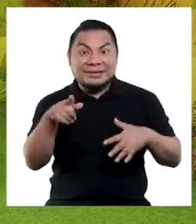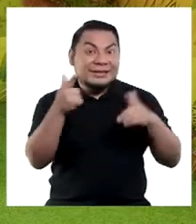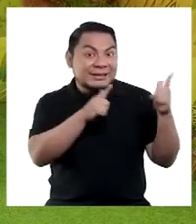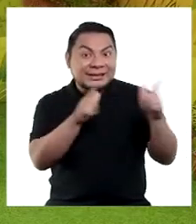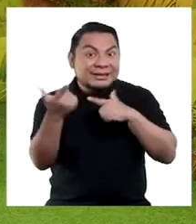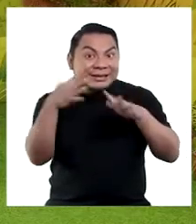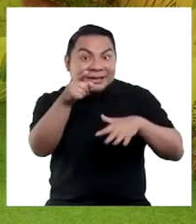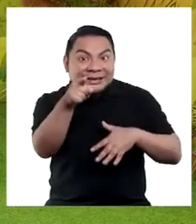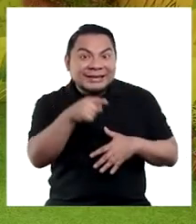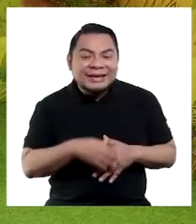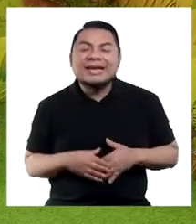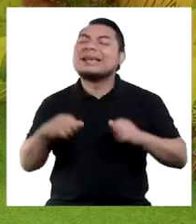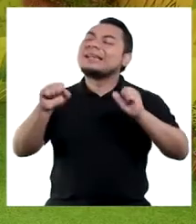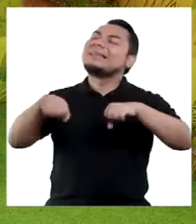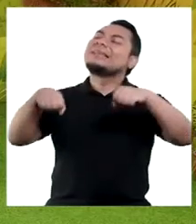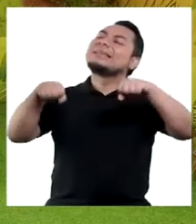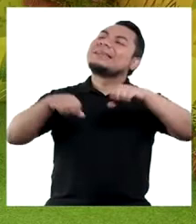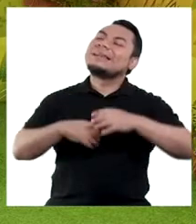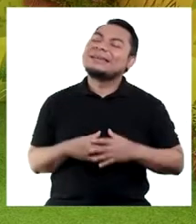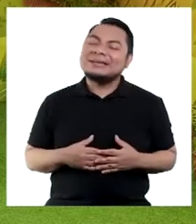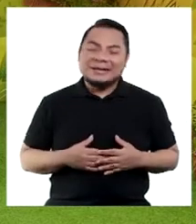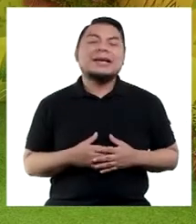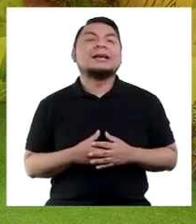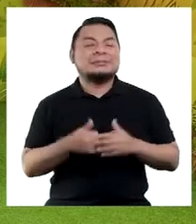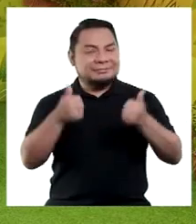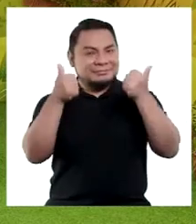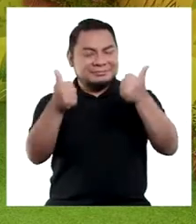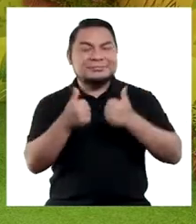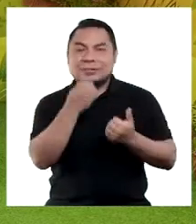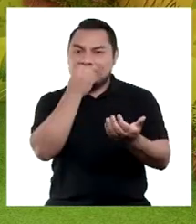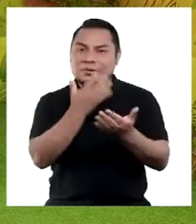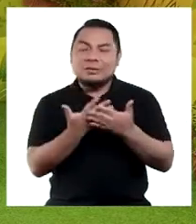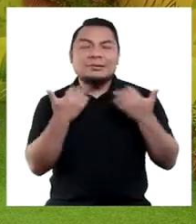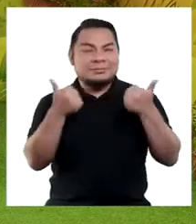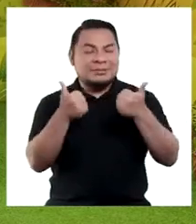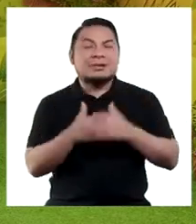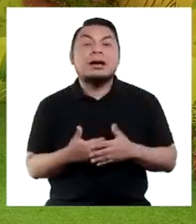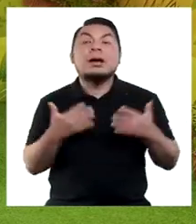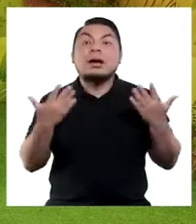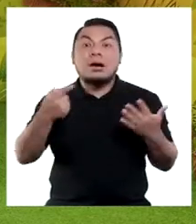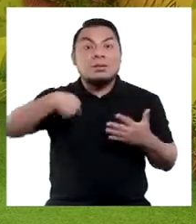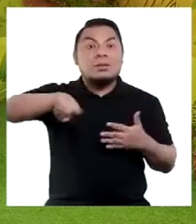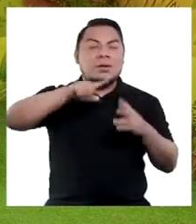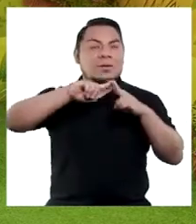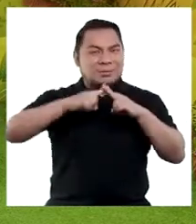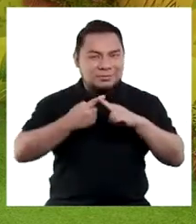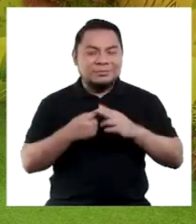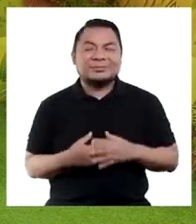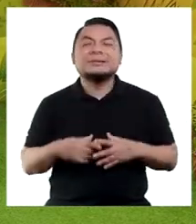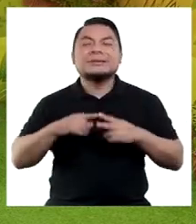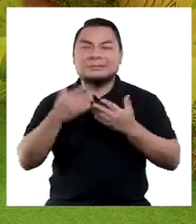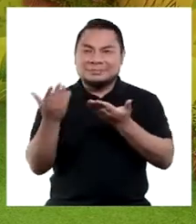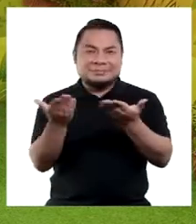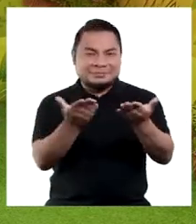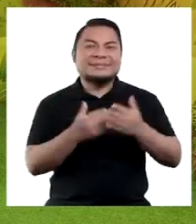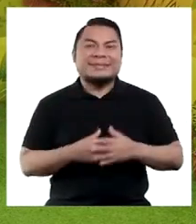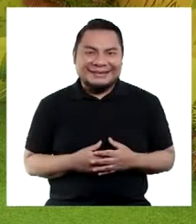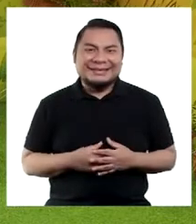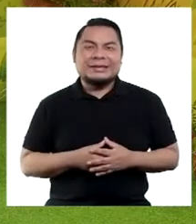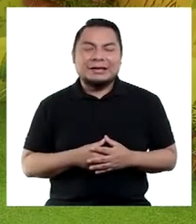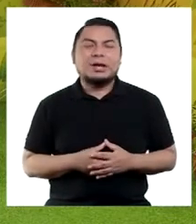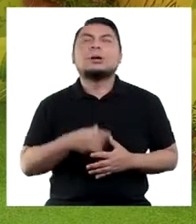están listas y listos genial muy bien entonces comencemos vamos a